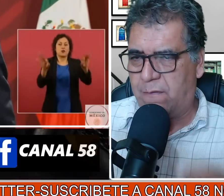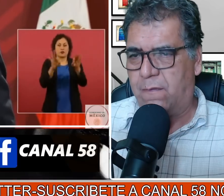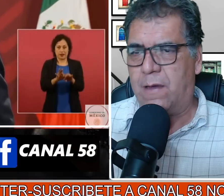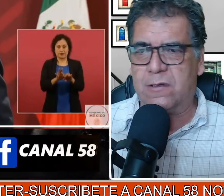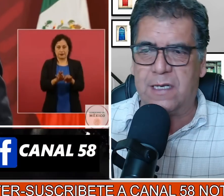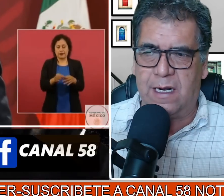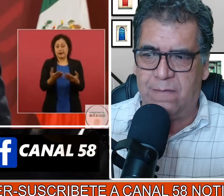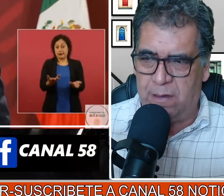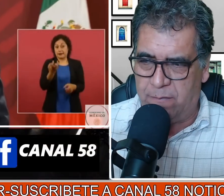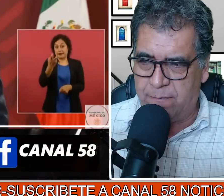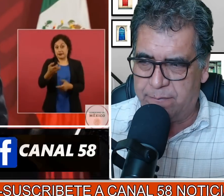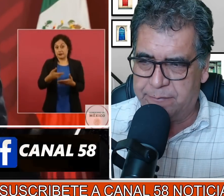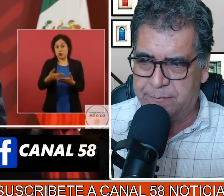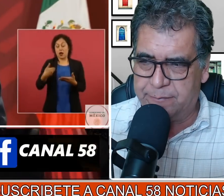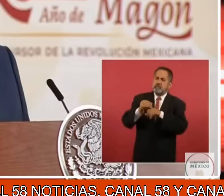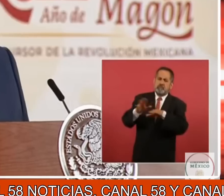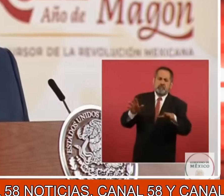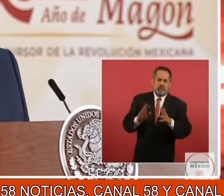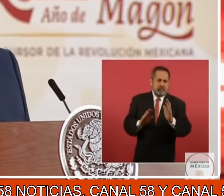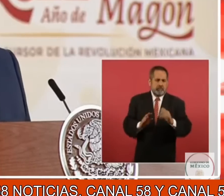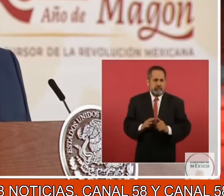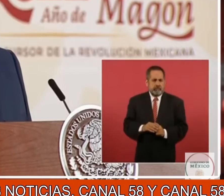responder. Vamos a ir al video.